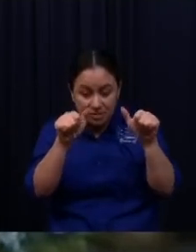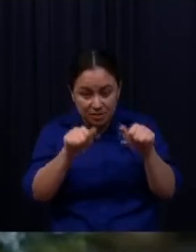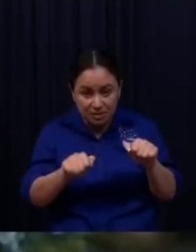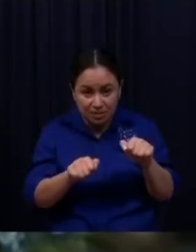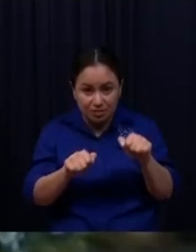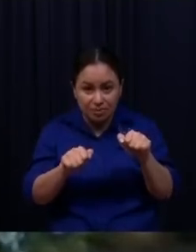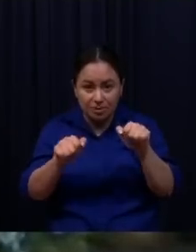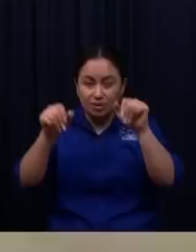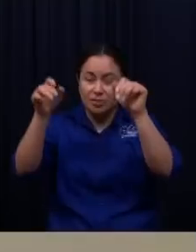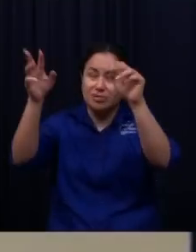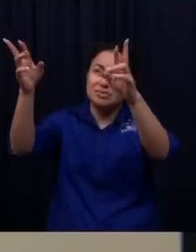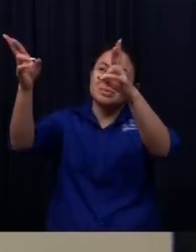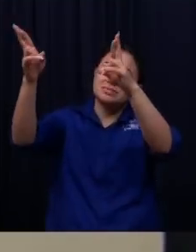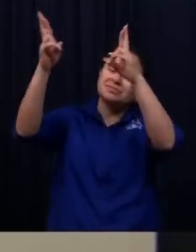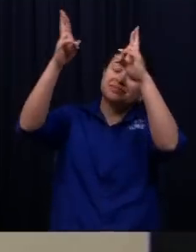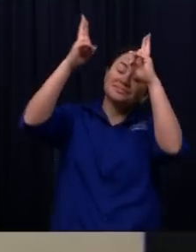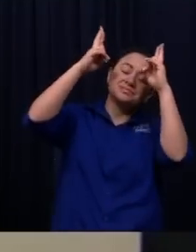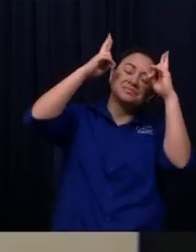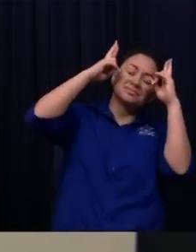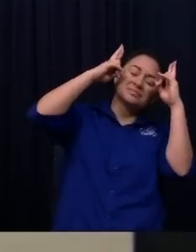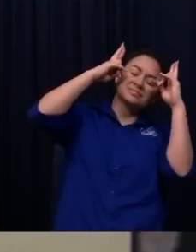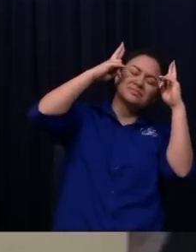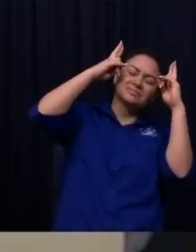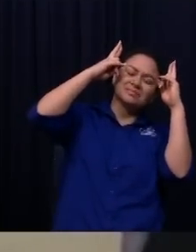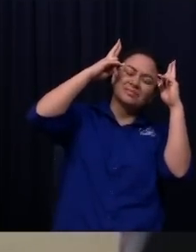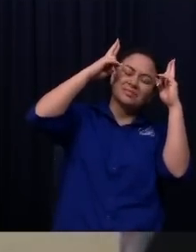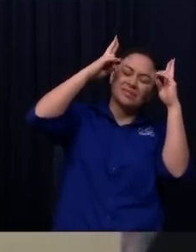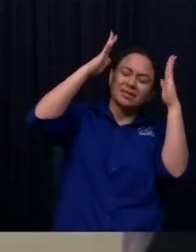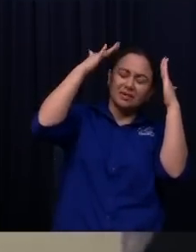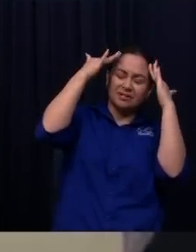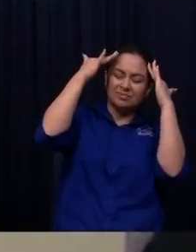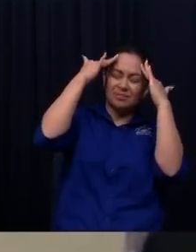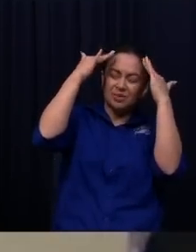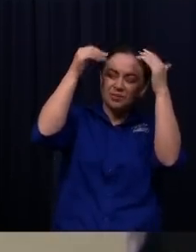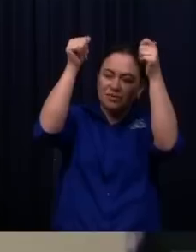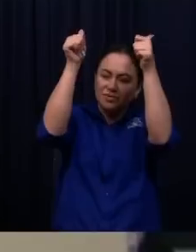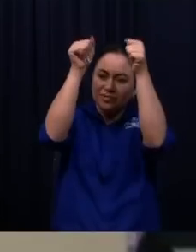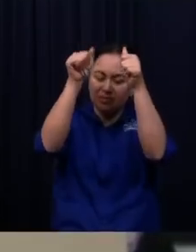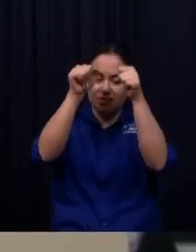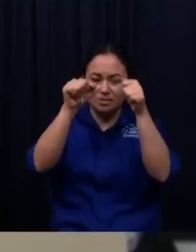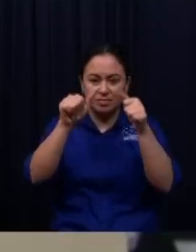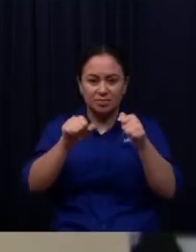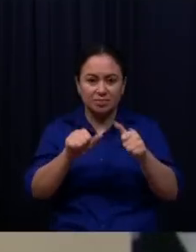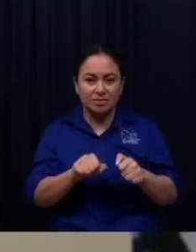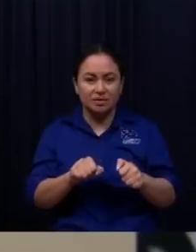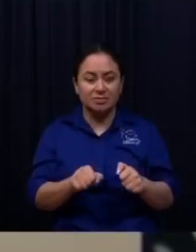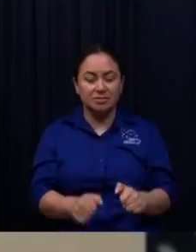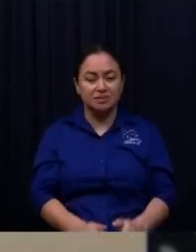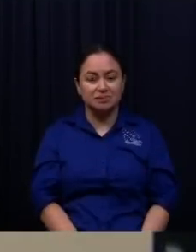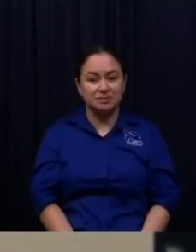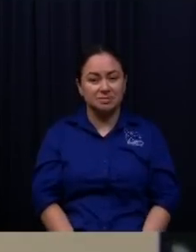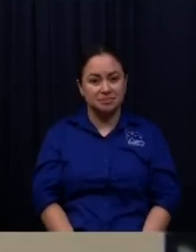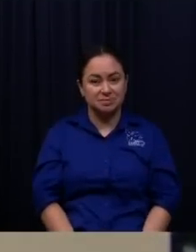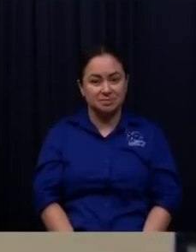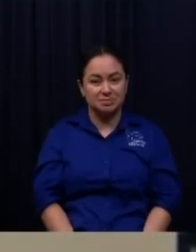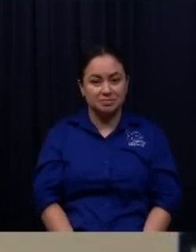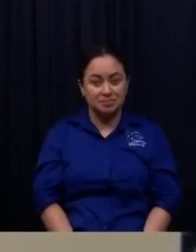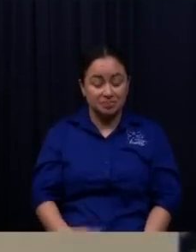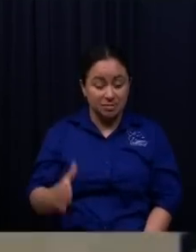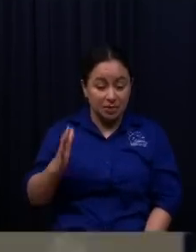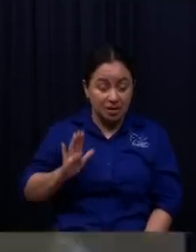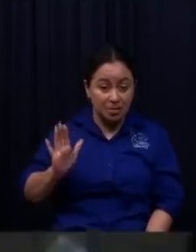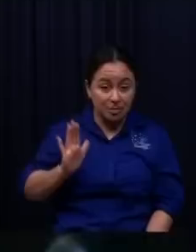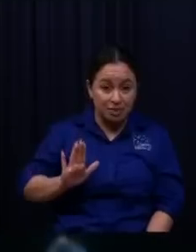Ven a mí, Señor, que envía discernimiento. ¿Sabe qué decía mi pastor del discernimiento? Decía, el